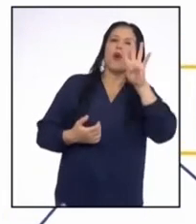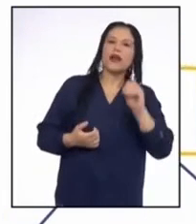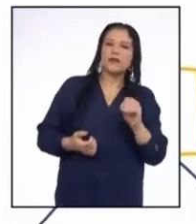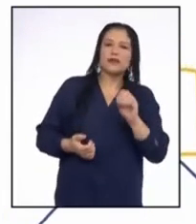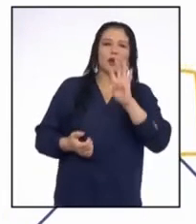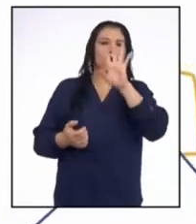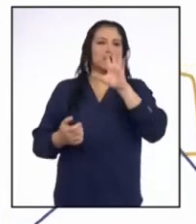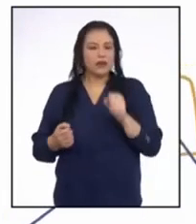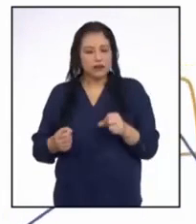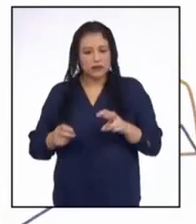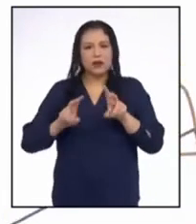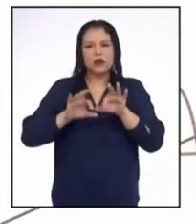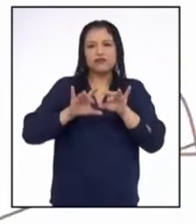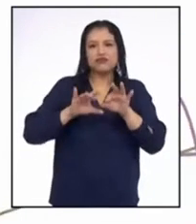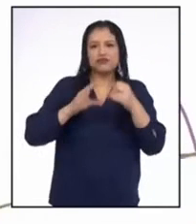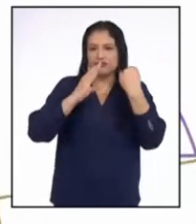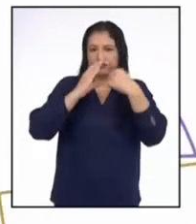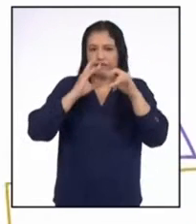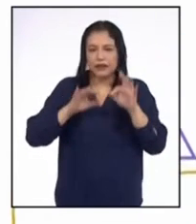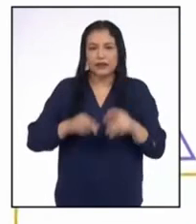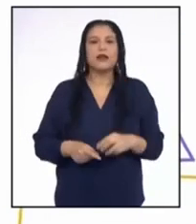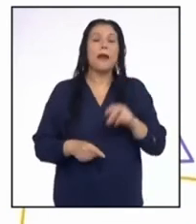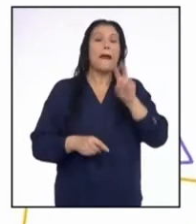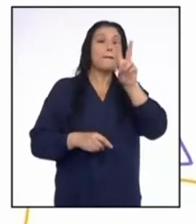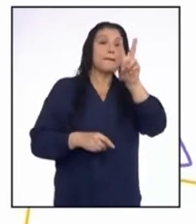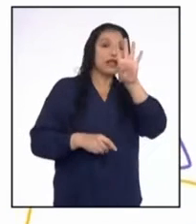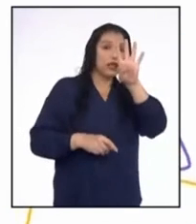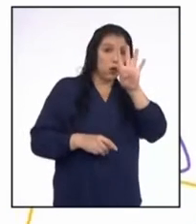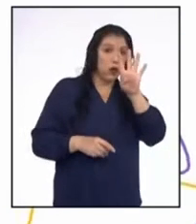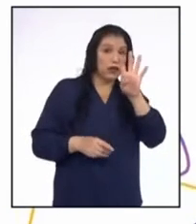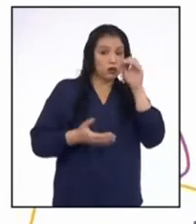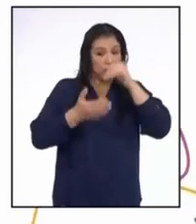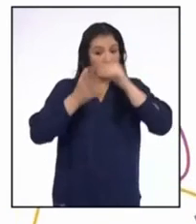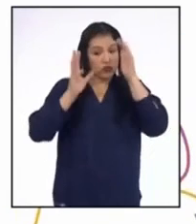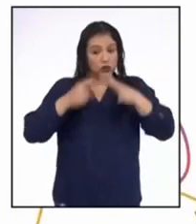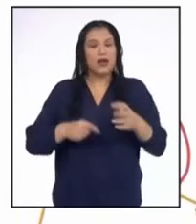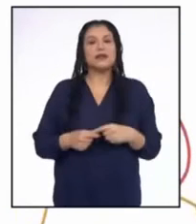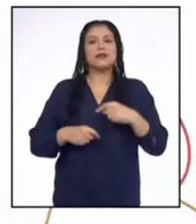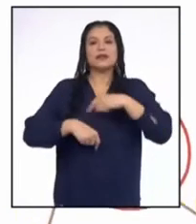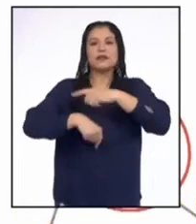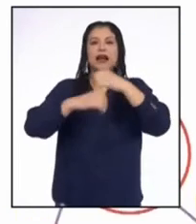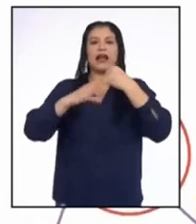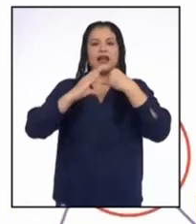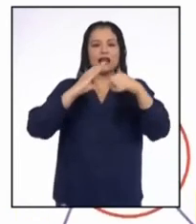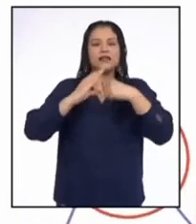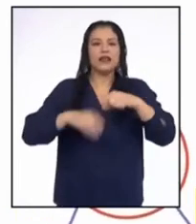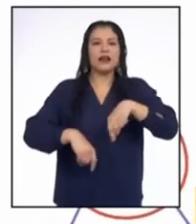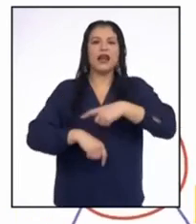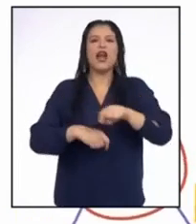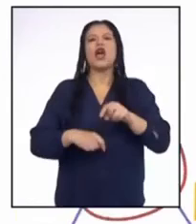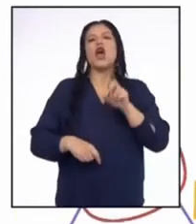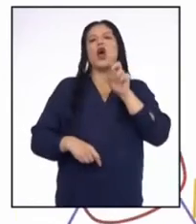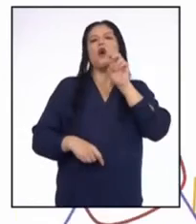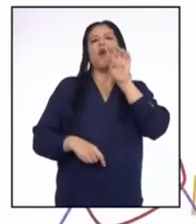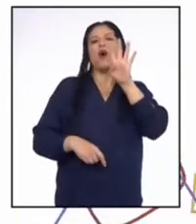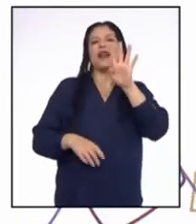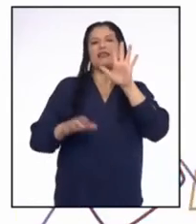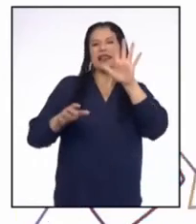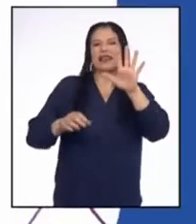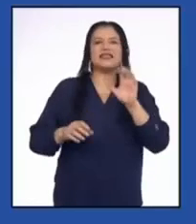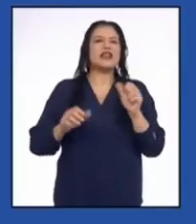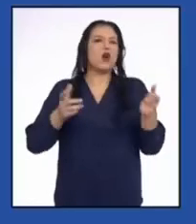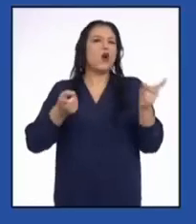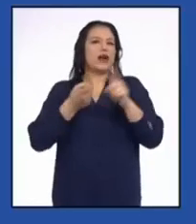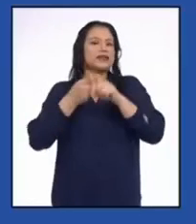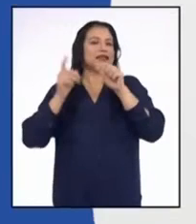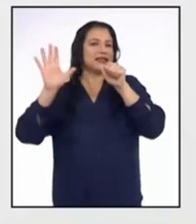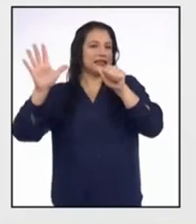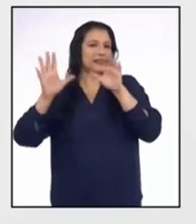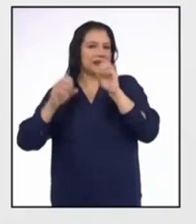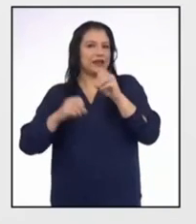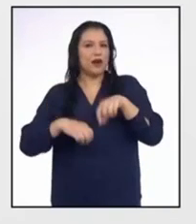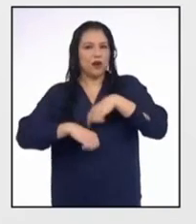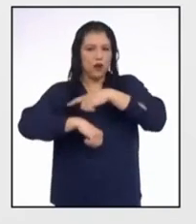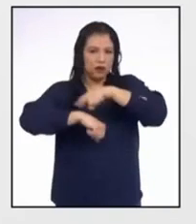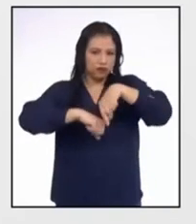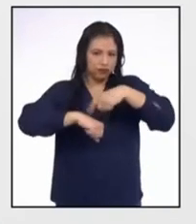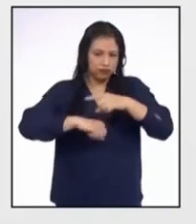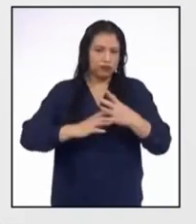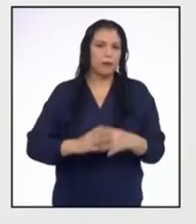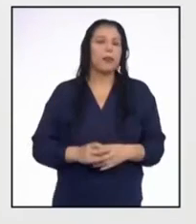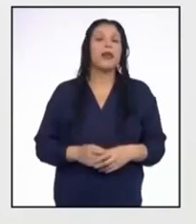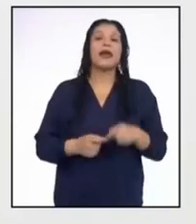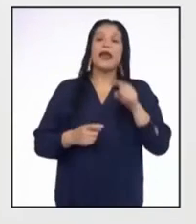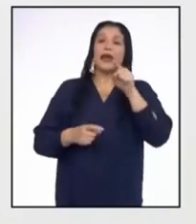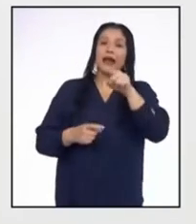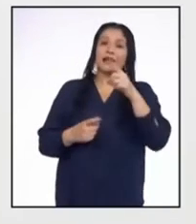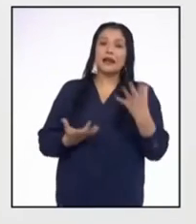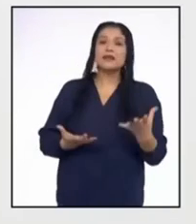por internet. En cambio, 24 estudiantes navegan entre 55 y 60 horas por internet. En este